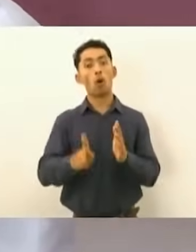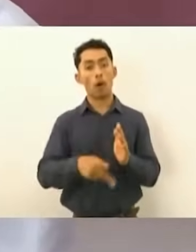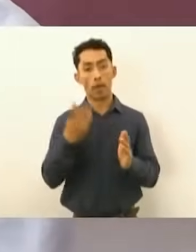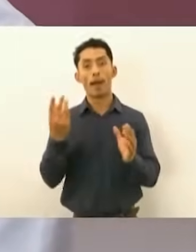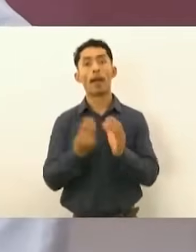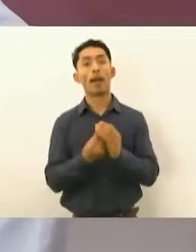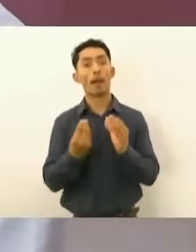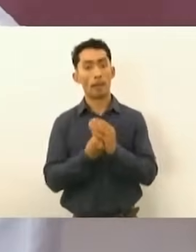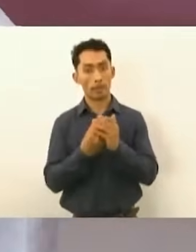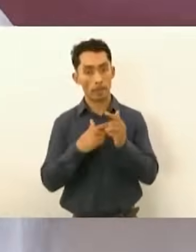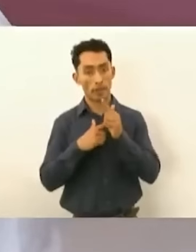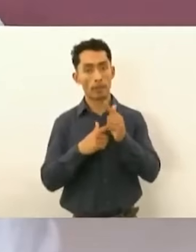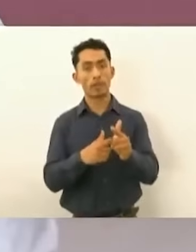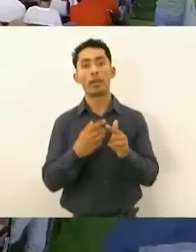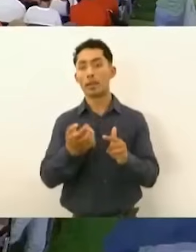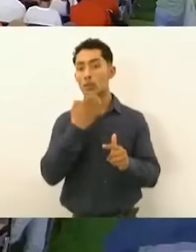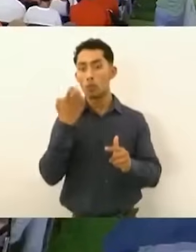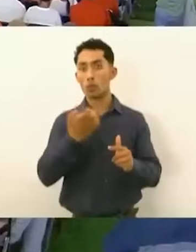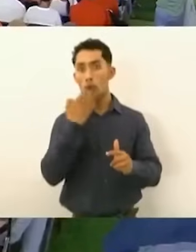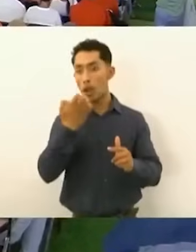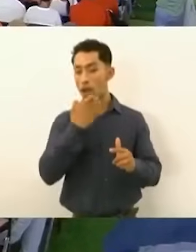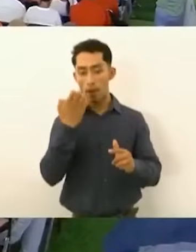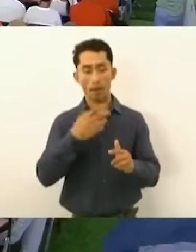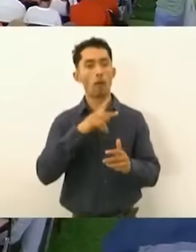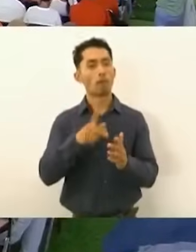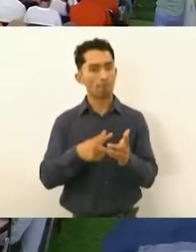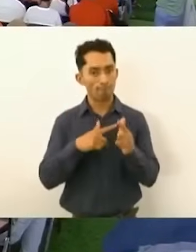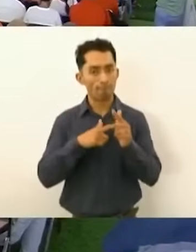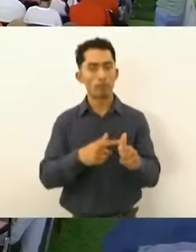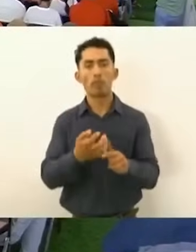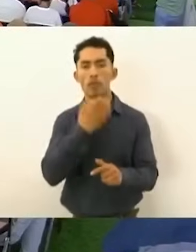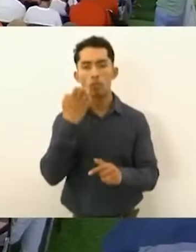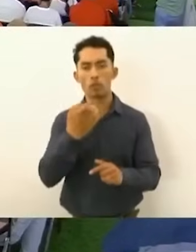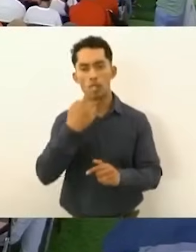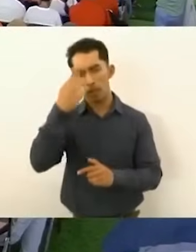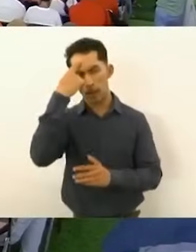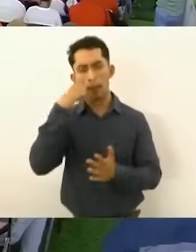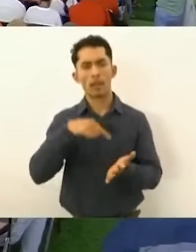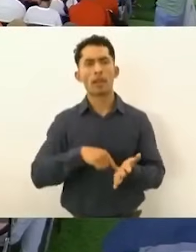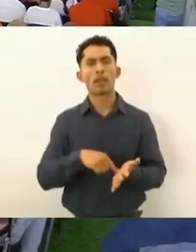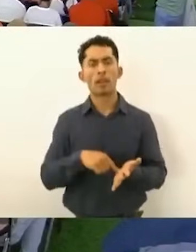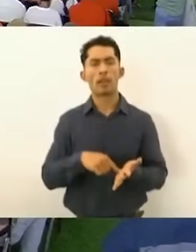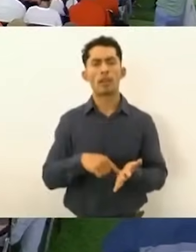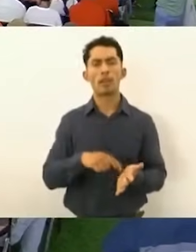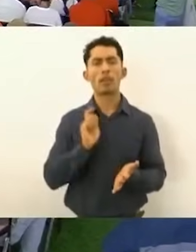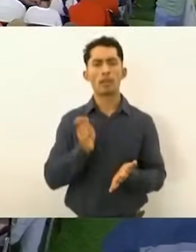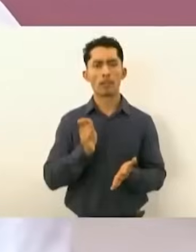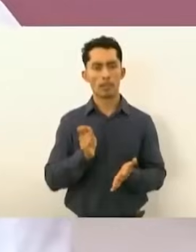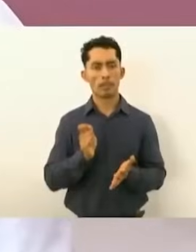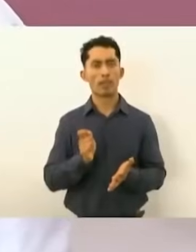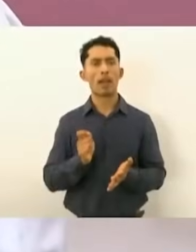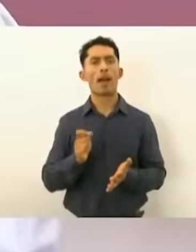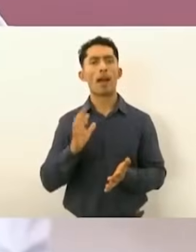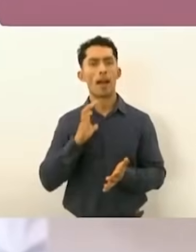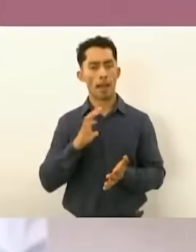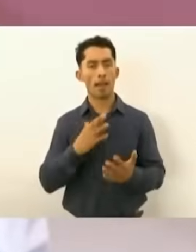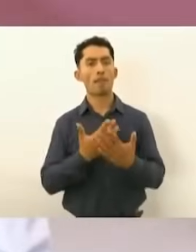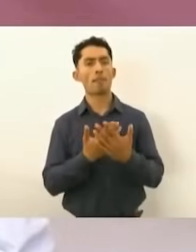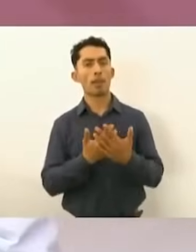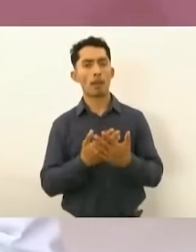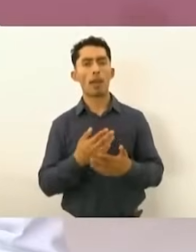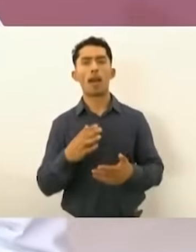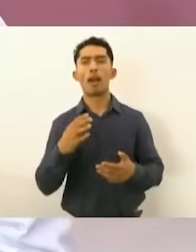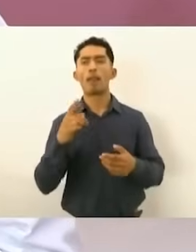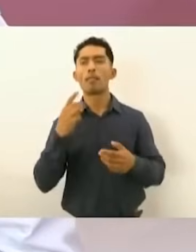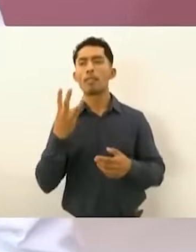clases en todas las escuelas, creo que solo van a quedar pendiente